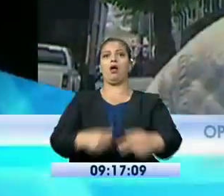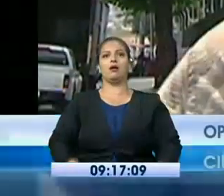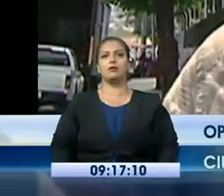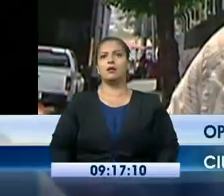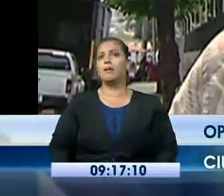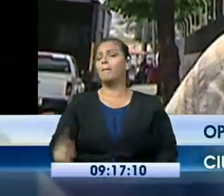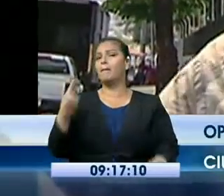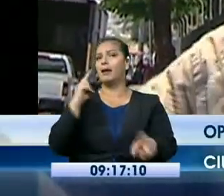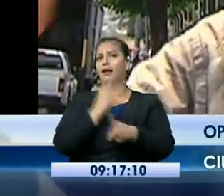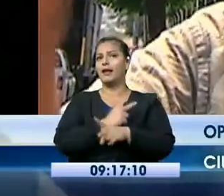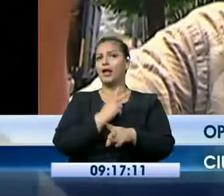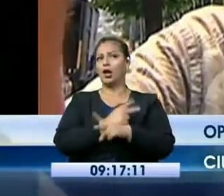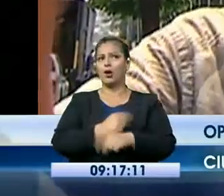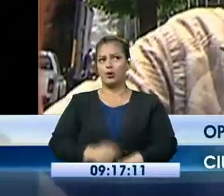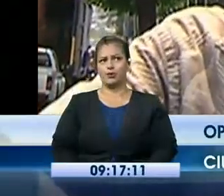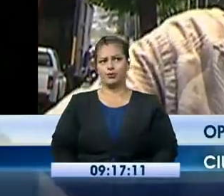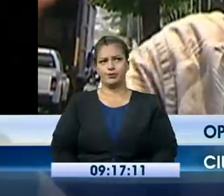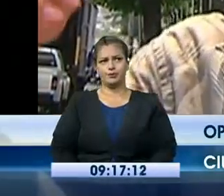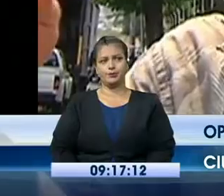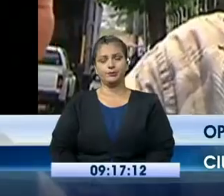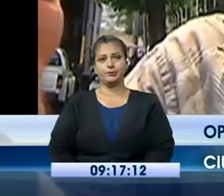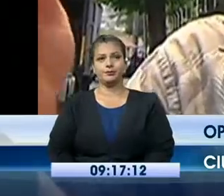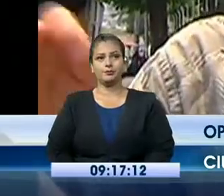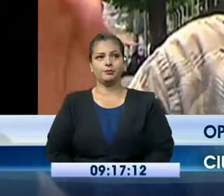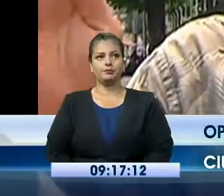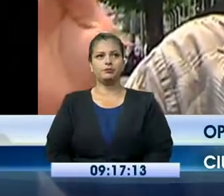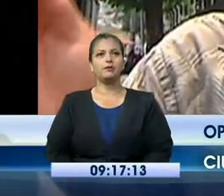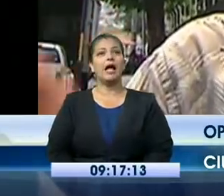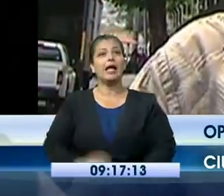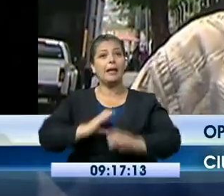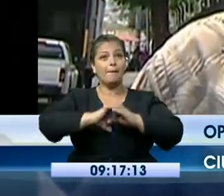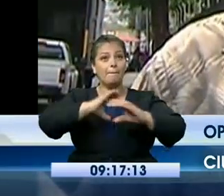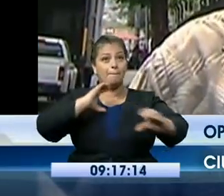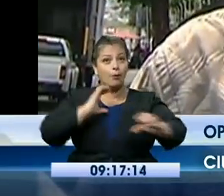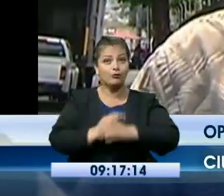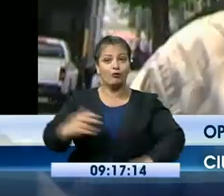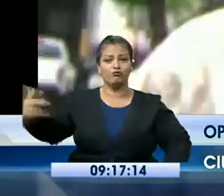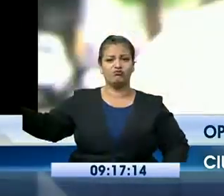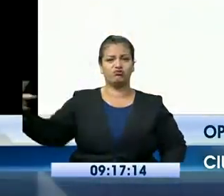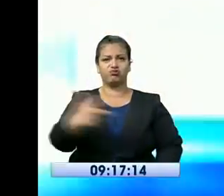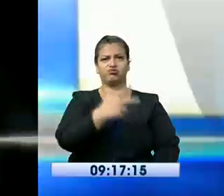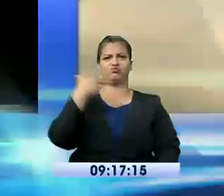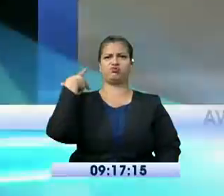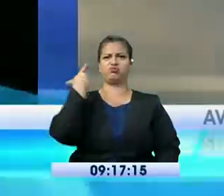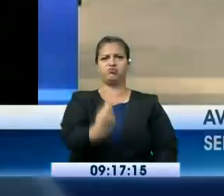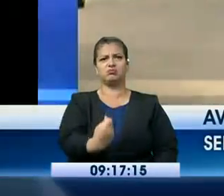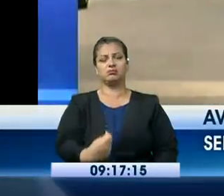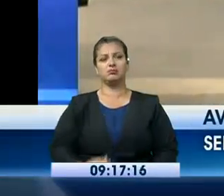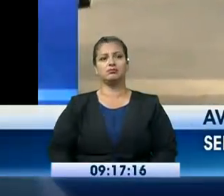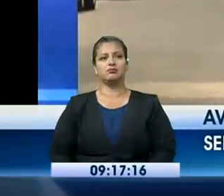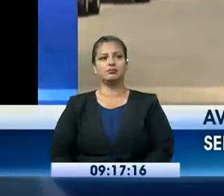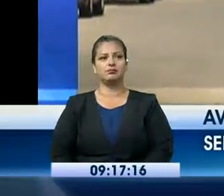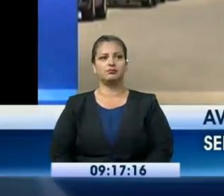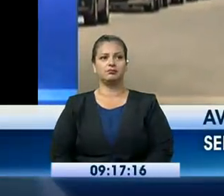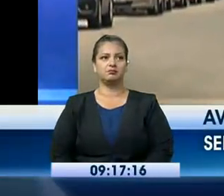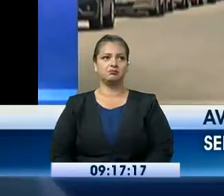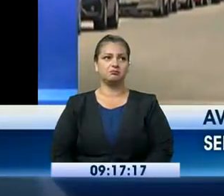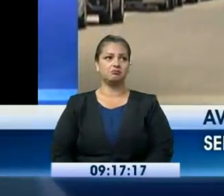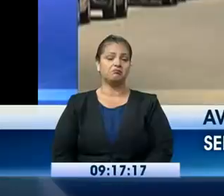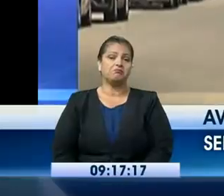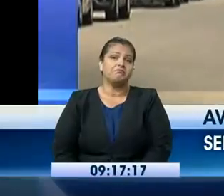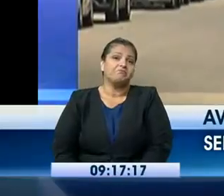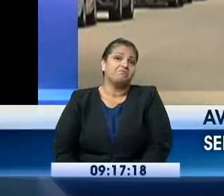a lo menos está bien aquí los colectivos más que todo van a toda velocidad si es por la mejoría del